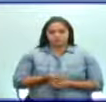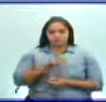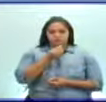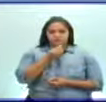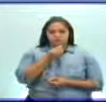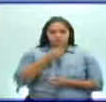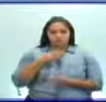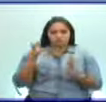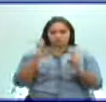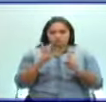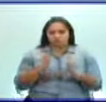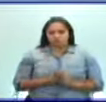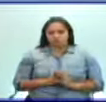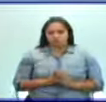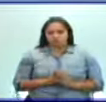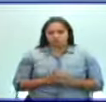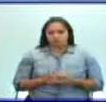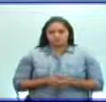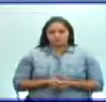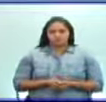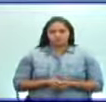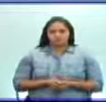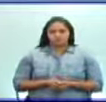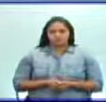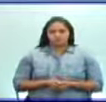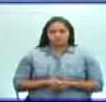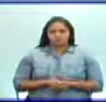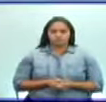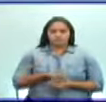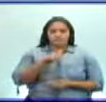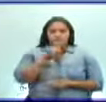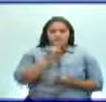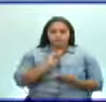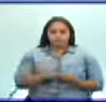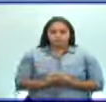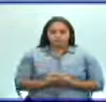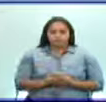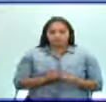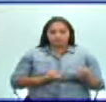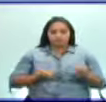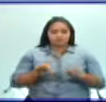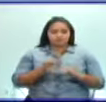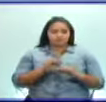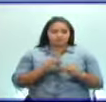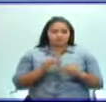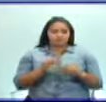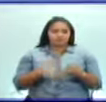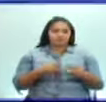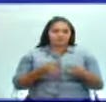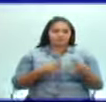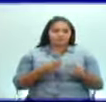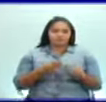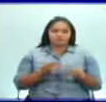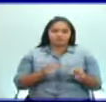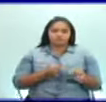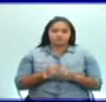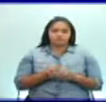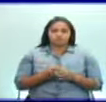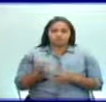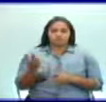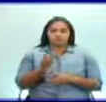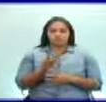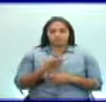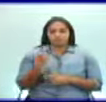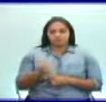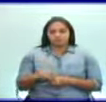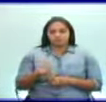matemáticos, muchas aplicaciones matemáticas que le van a permitir modelar funciones. Ahora, este ejercicio 2 que le propongo tiene la misma idea.